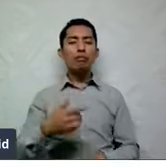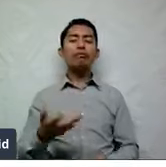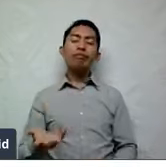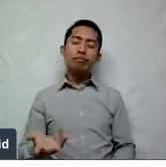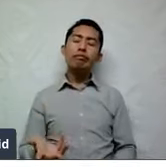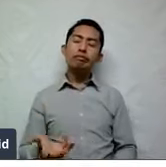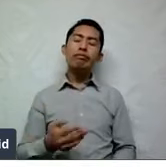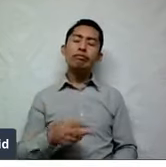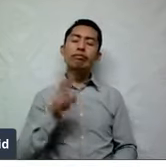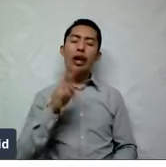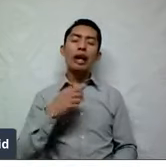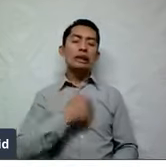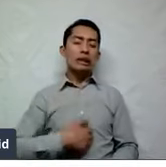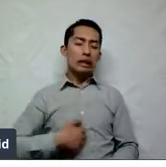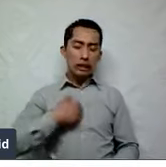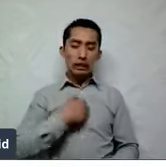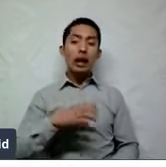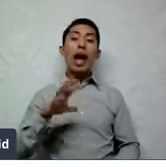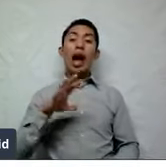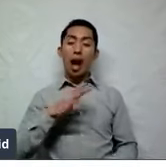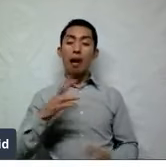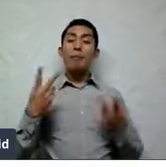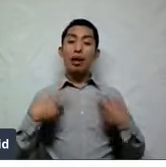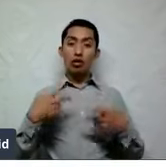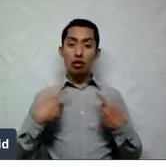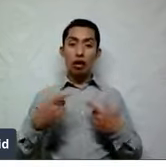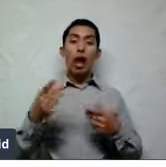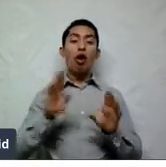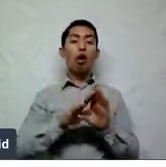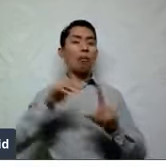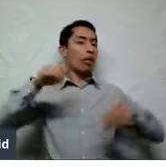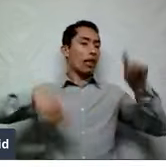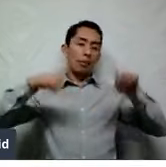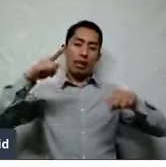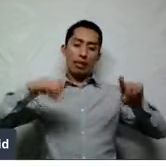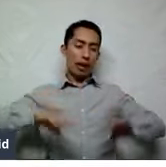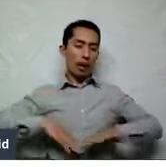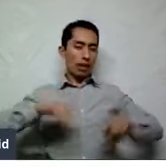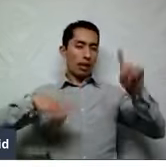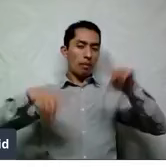desgraciadamente hay personas más susceptibles que otras. Y lo que sucede es